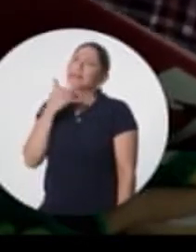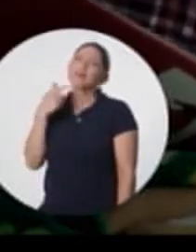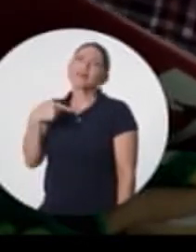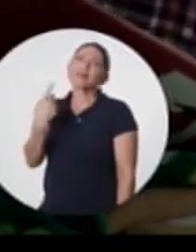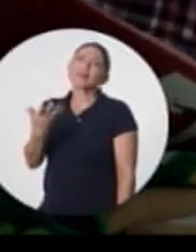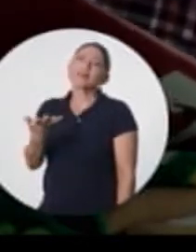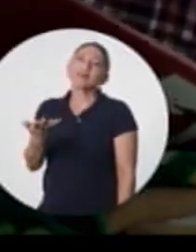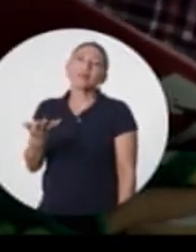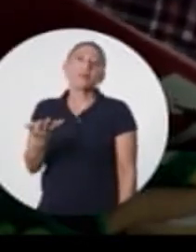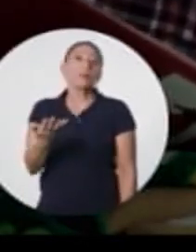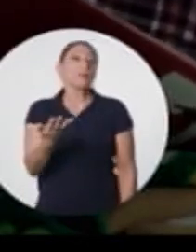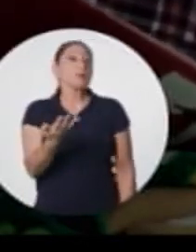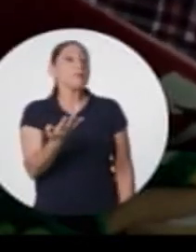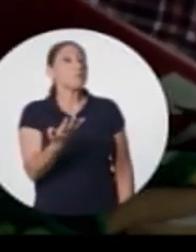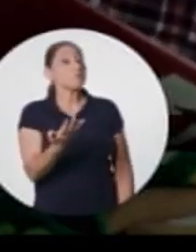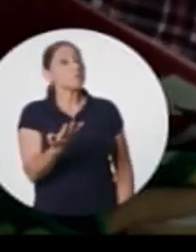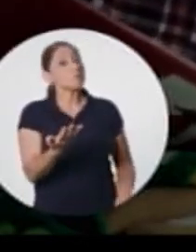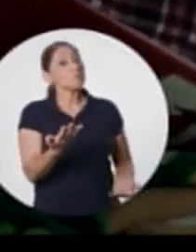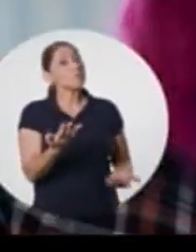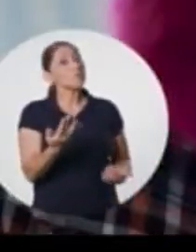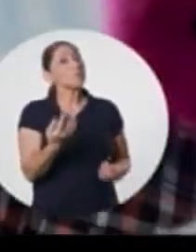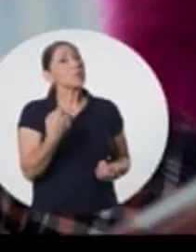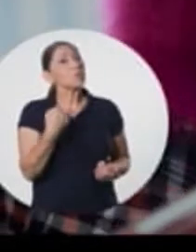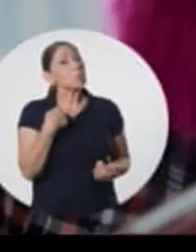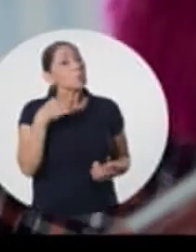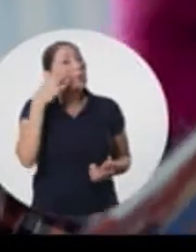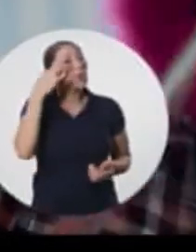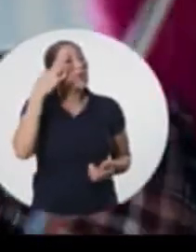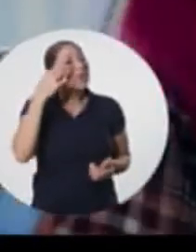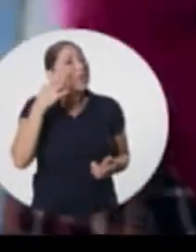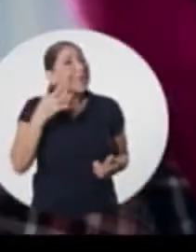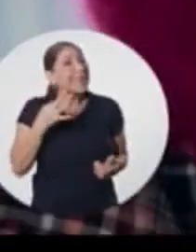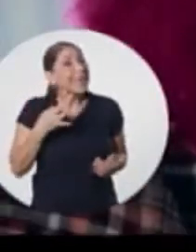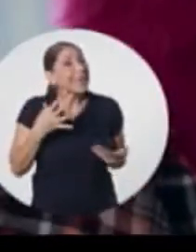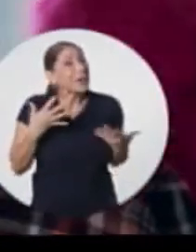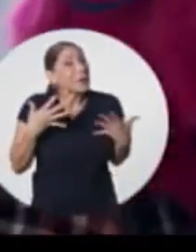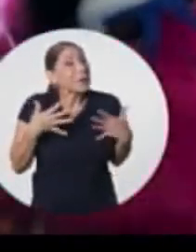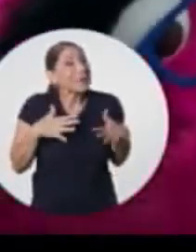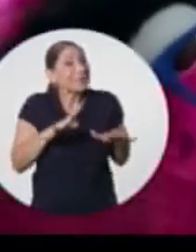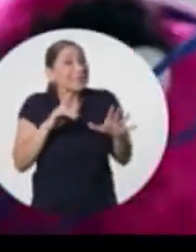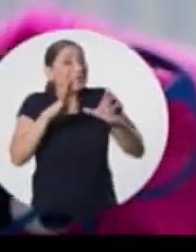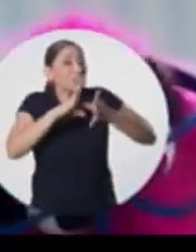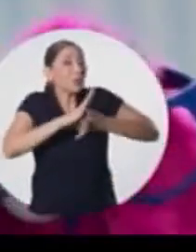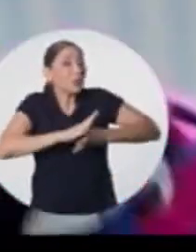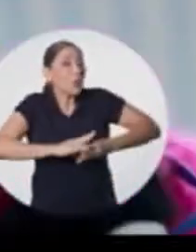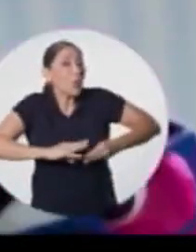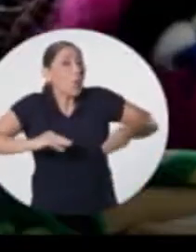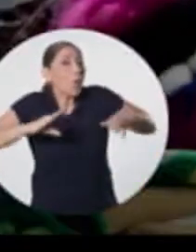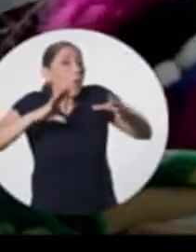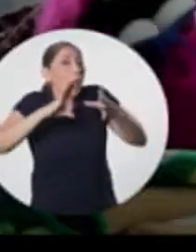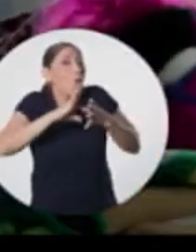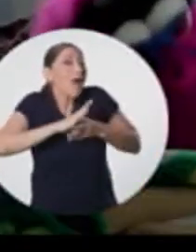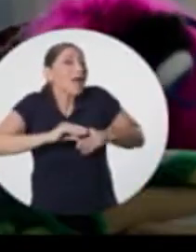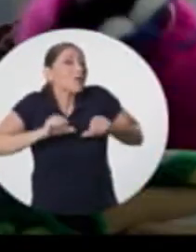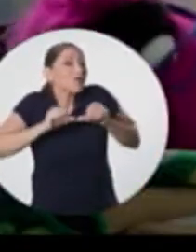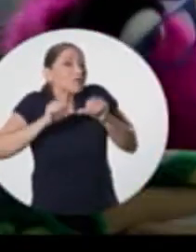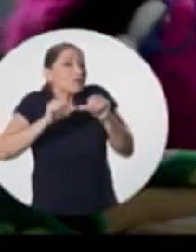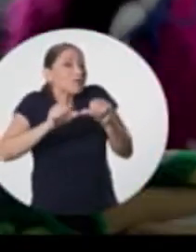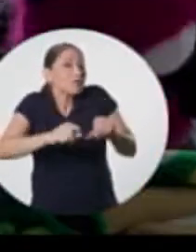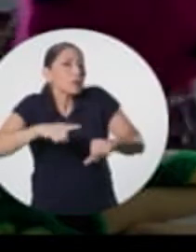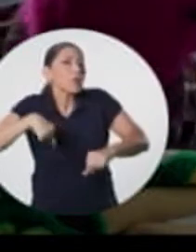¿Y qué pasó después, papá? Me parece que este será